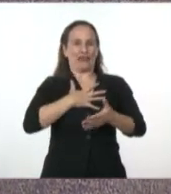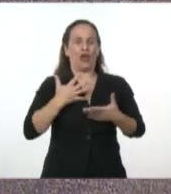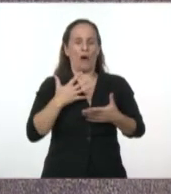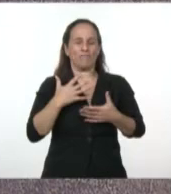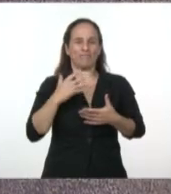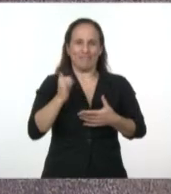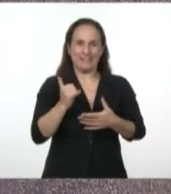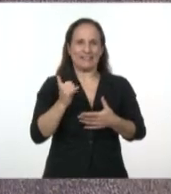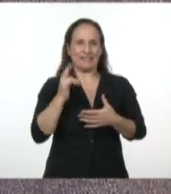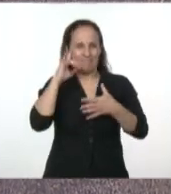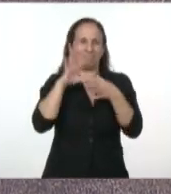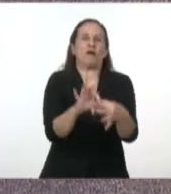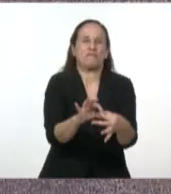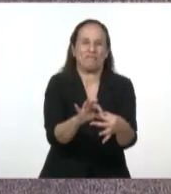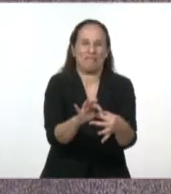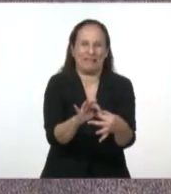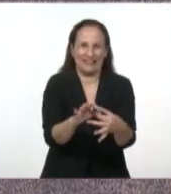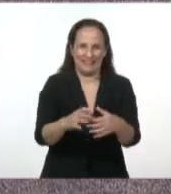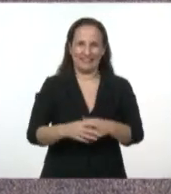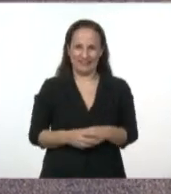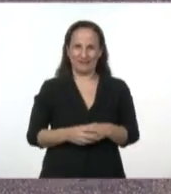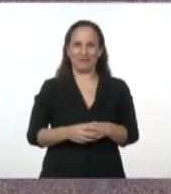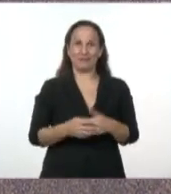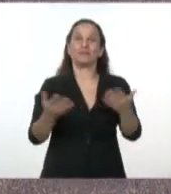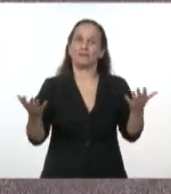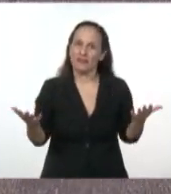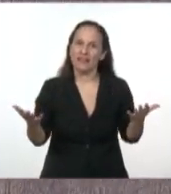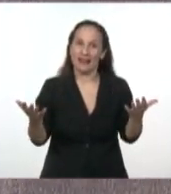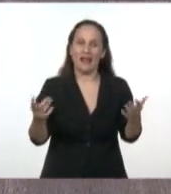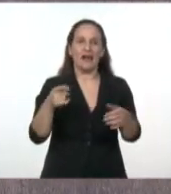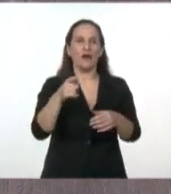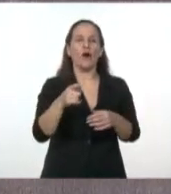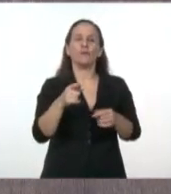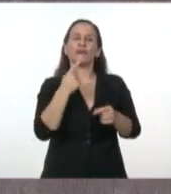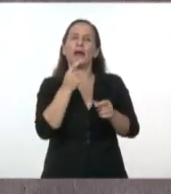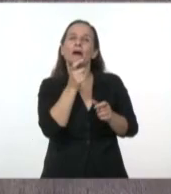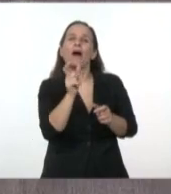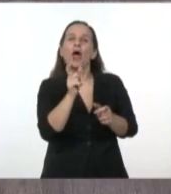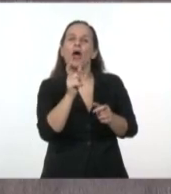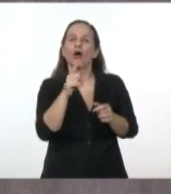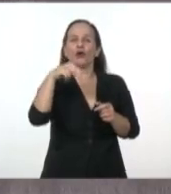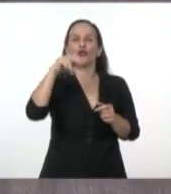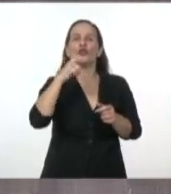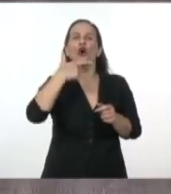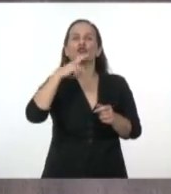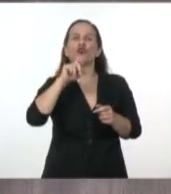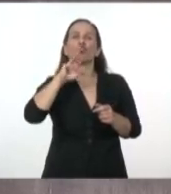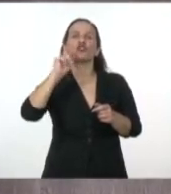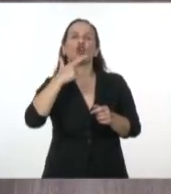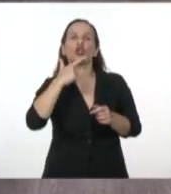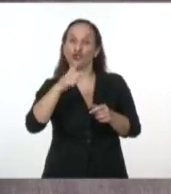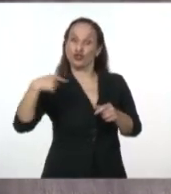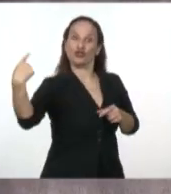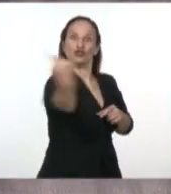no solamente eso, sino que también busca esa complicidad. Claro. Al utilizar el nosotros, el tenemos, se están